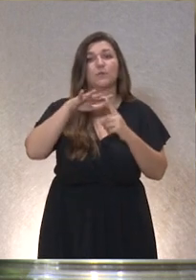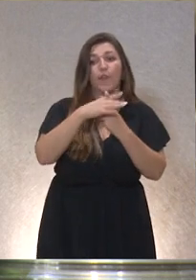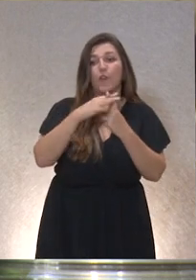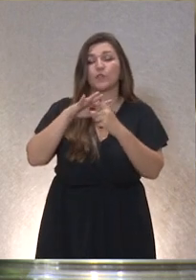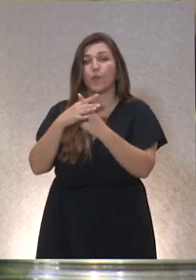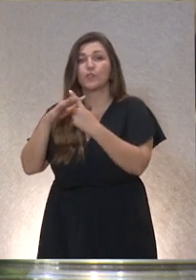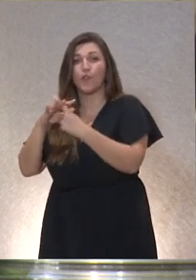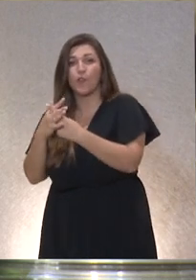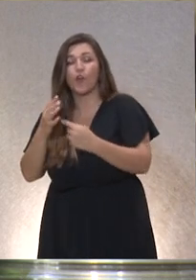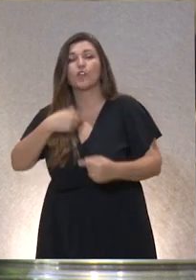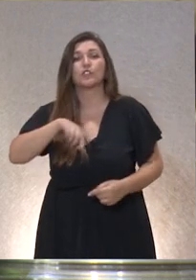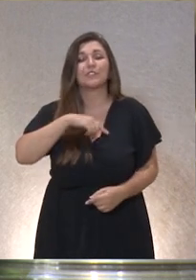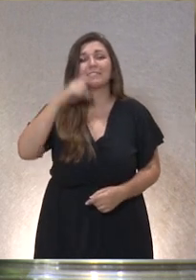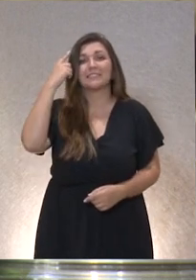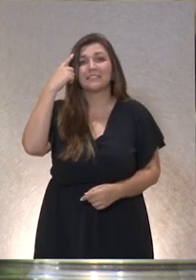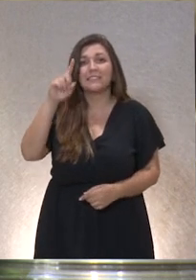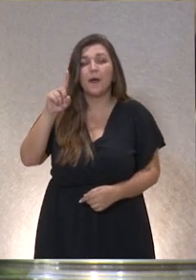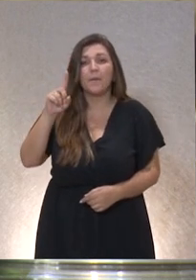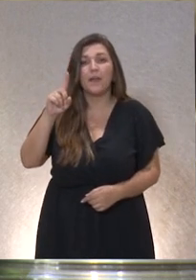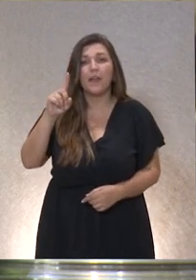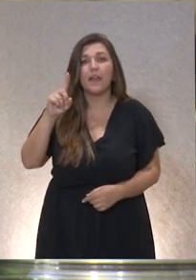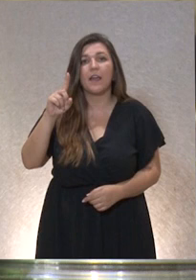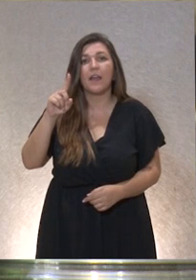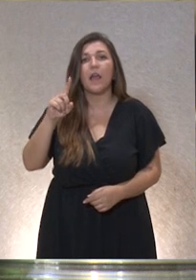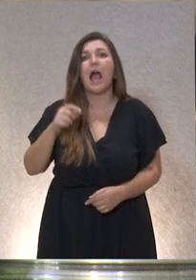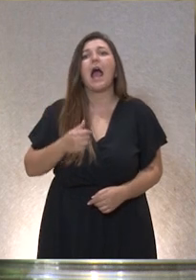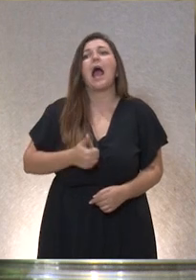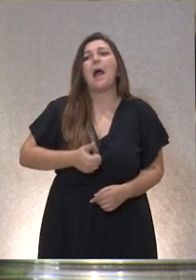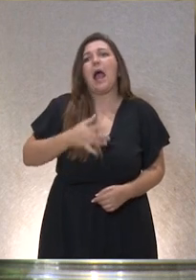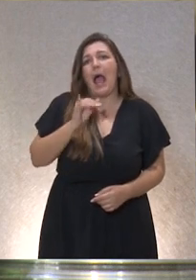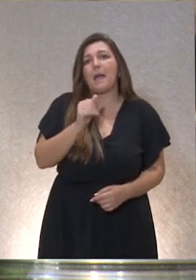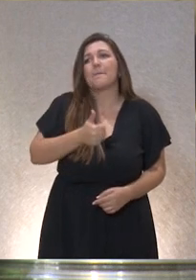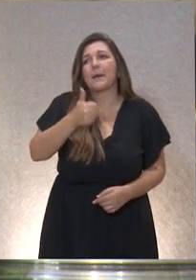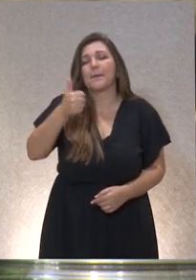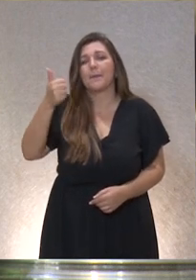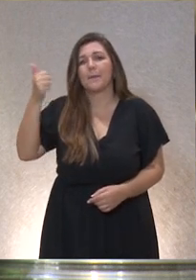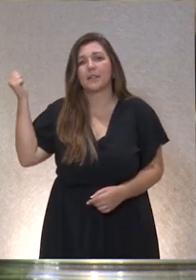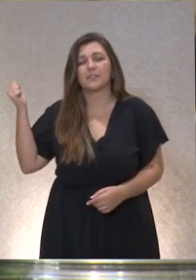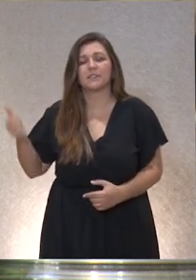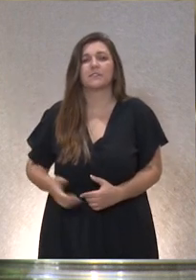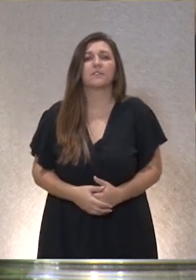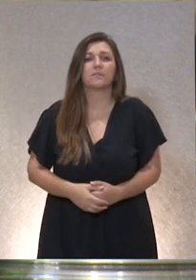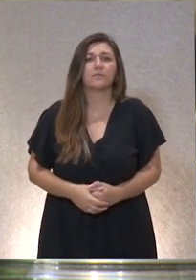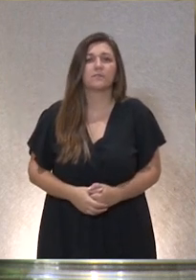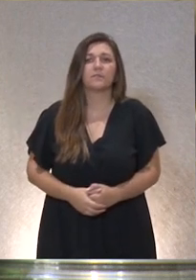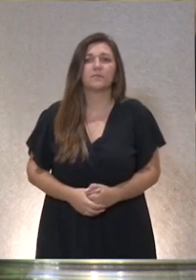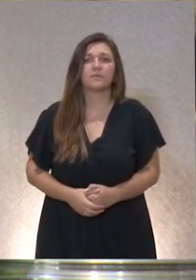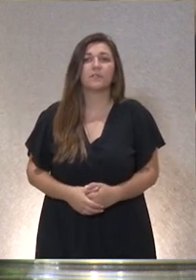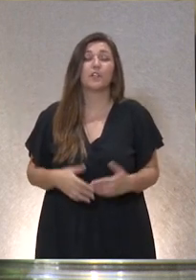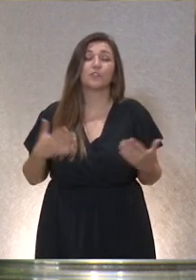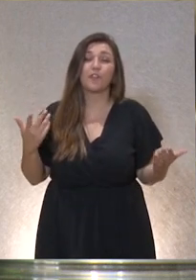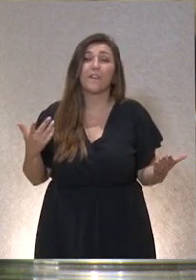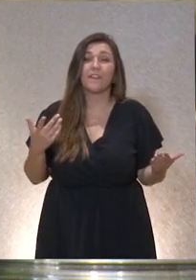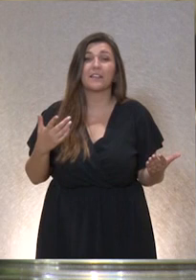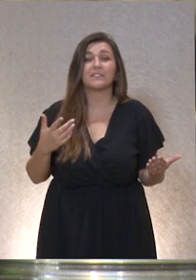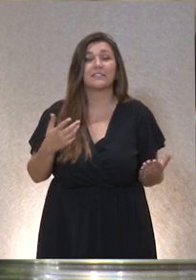aun sabiendo que ha habido muchas más eh Eh entonces para contar